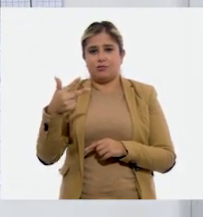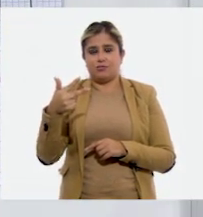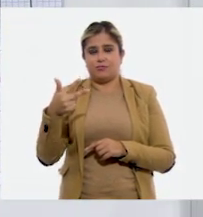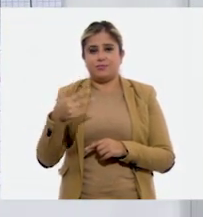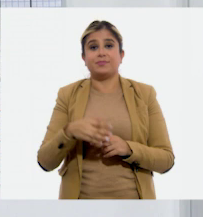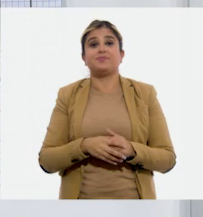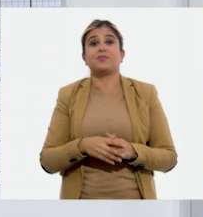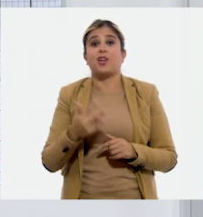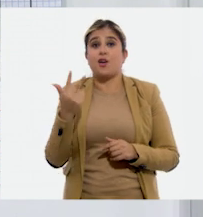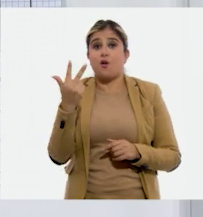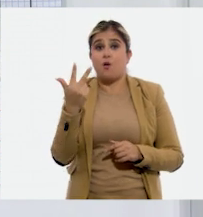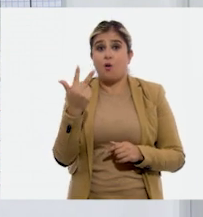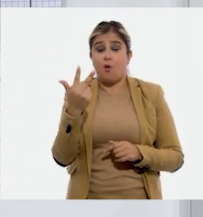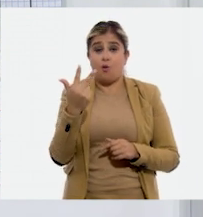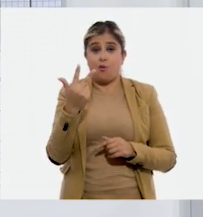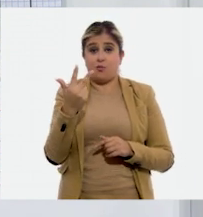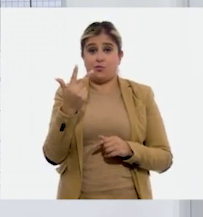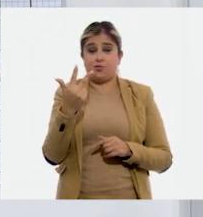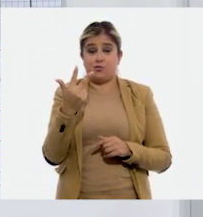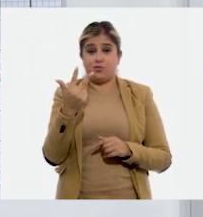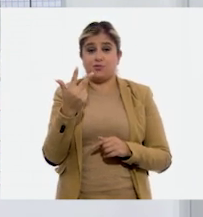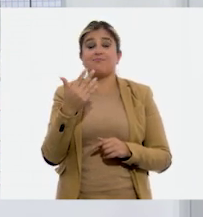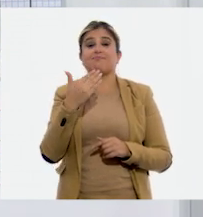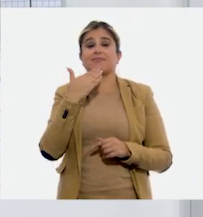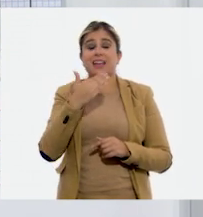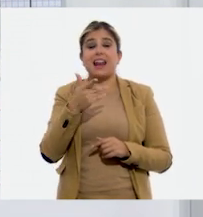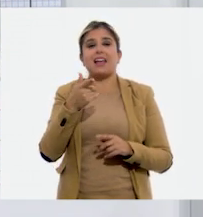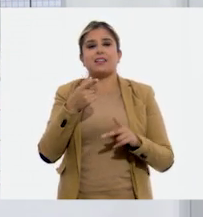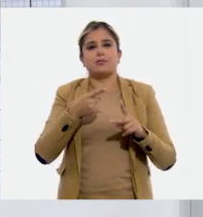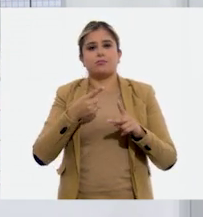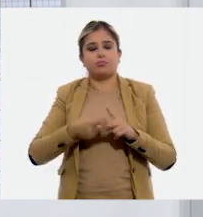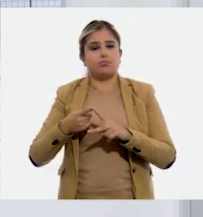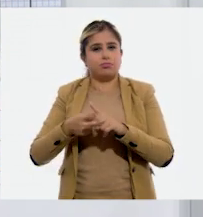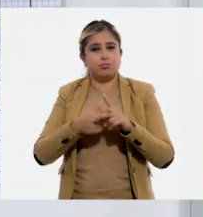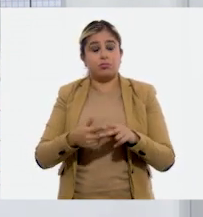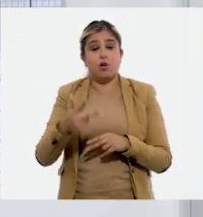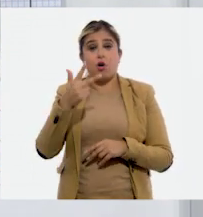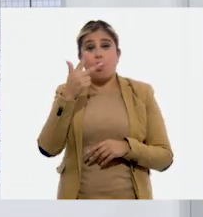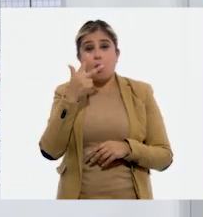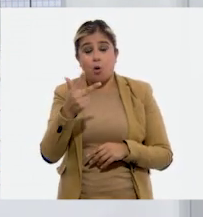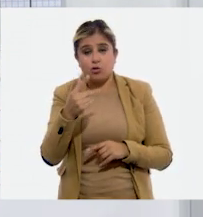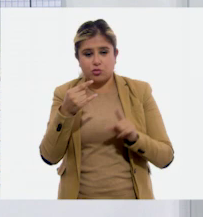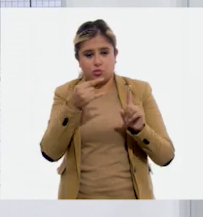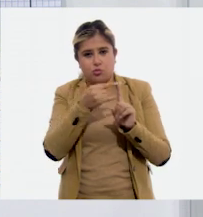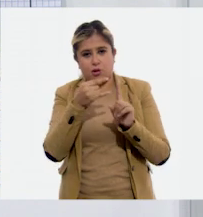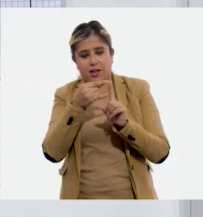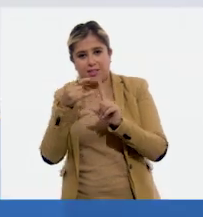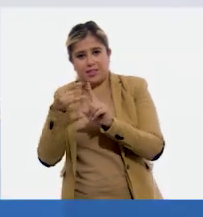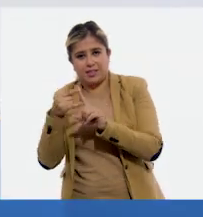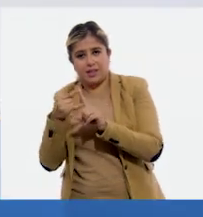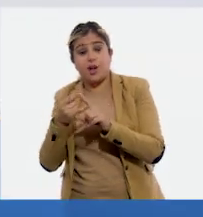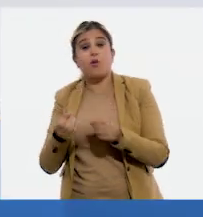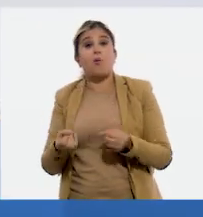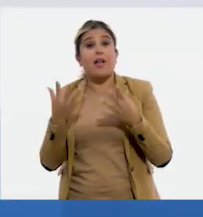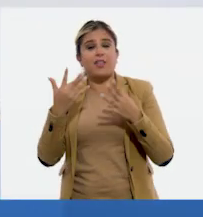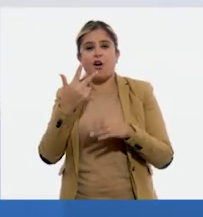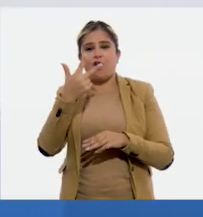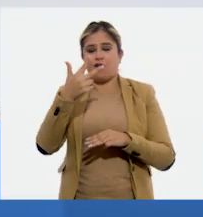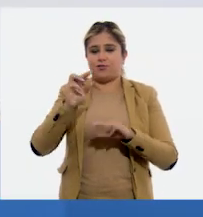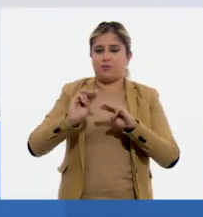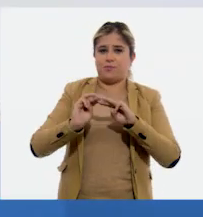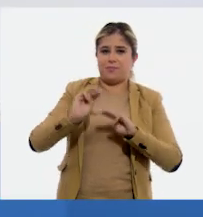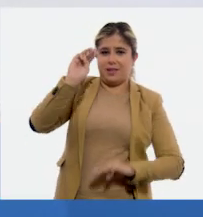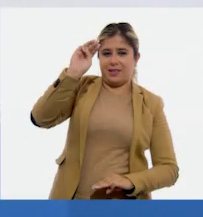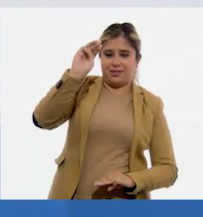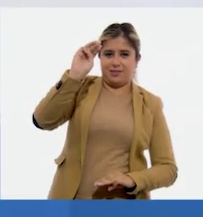1, 2, 3, 4, 5, 6, 7, 8. 8. Y contamos que son 8 cuadritos, es decir, 8 metros